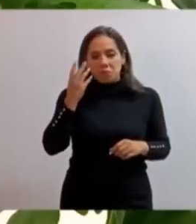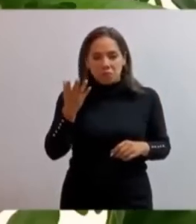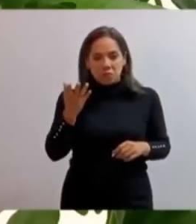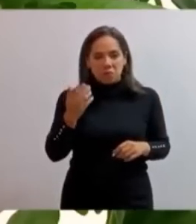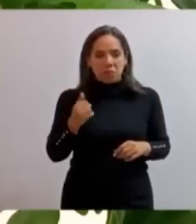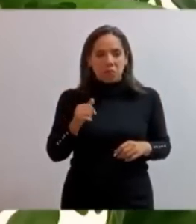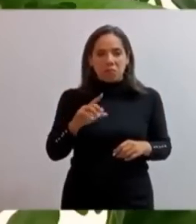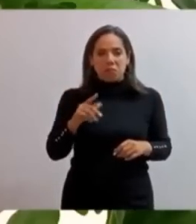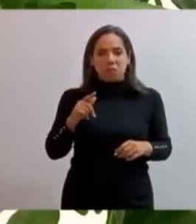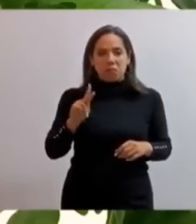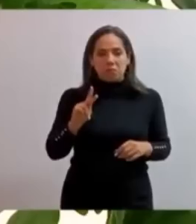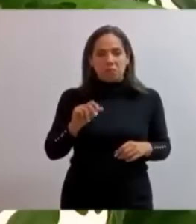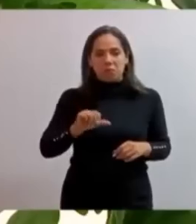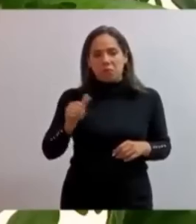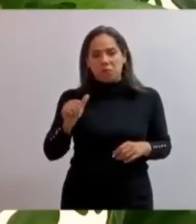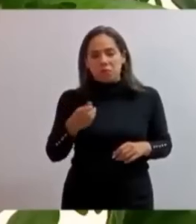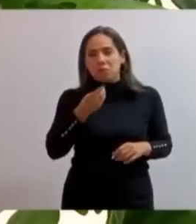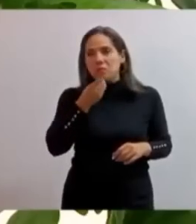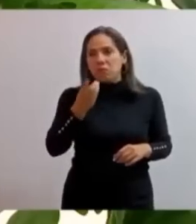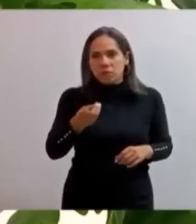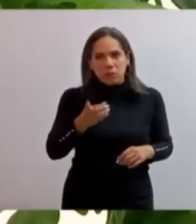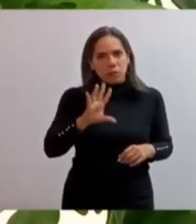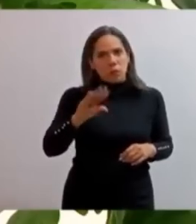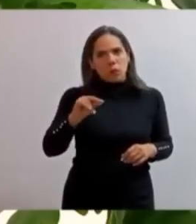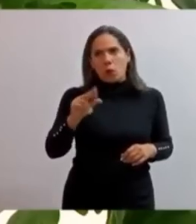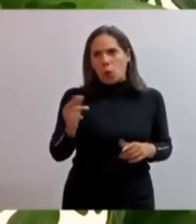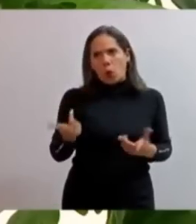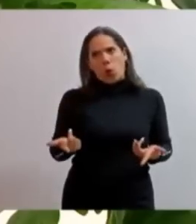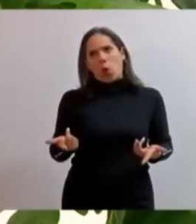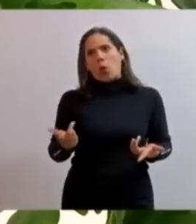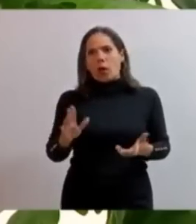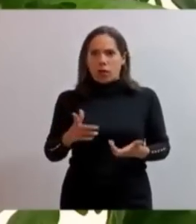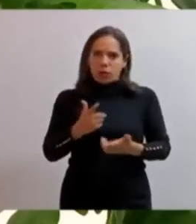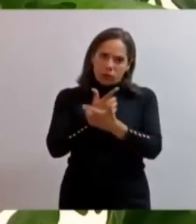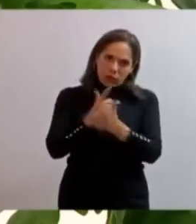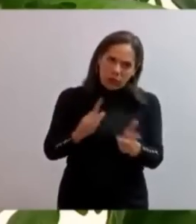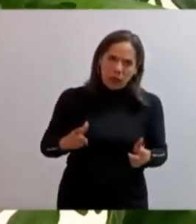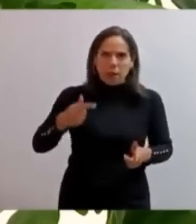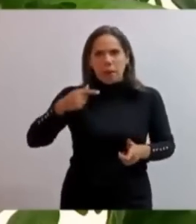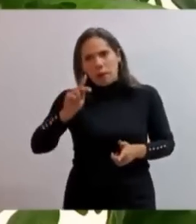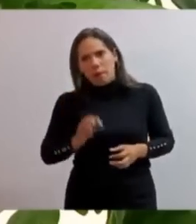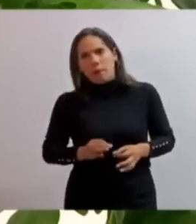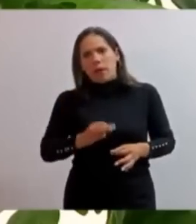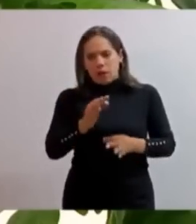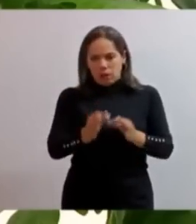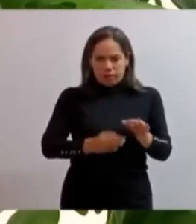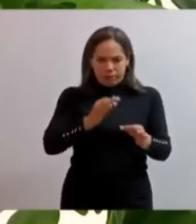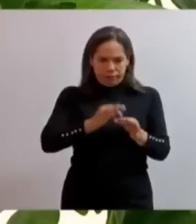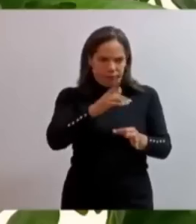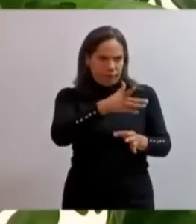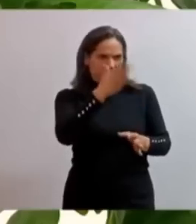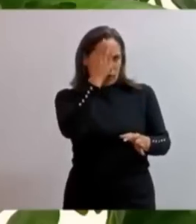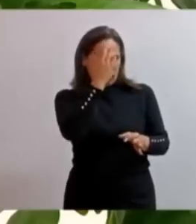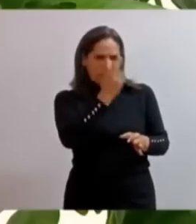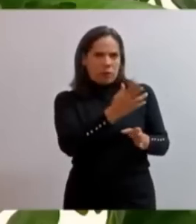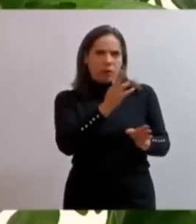la mano y dijo, oiga, no, nos están dando libertad, por favor, asumámosla. Y entonces,